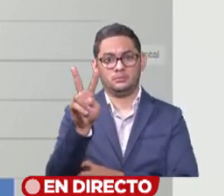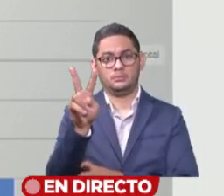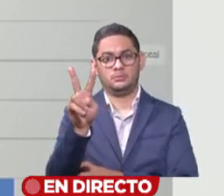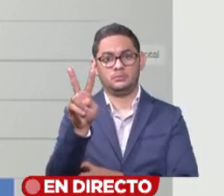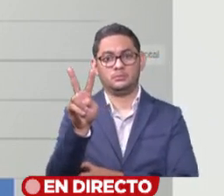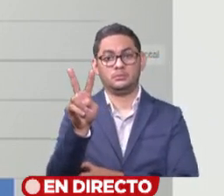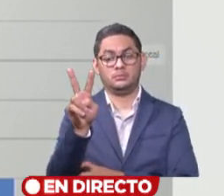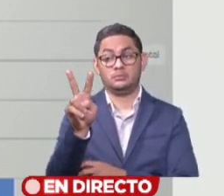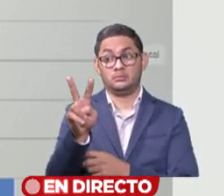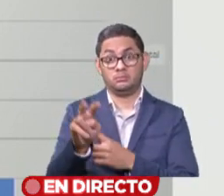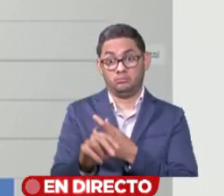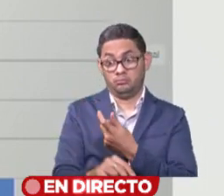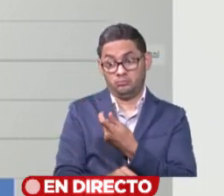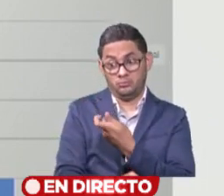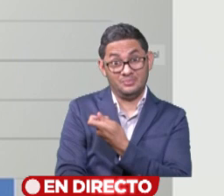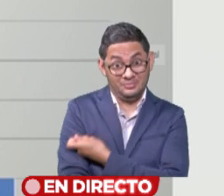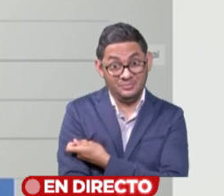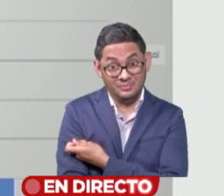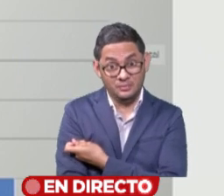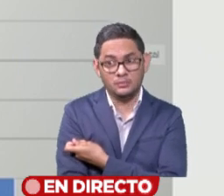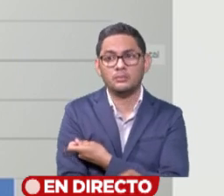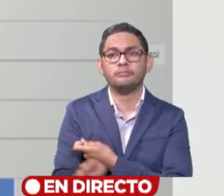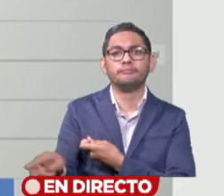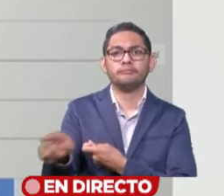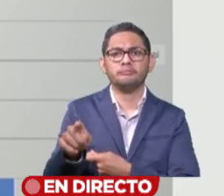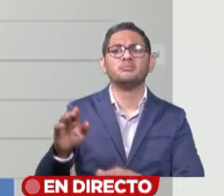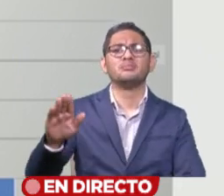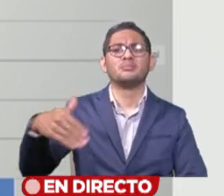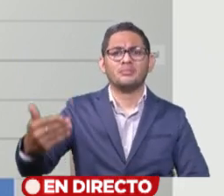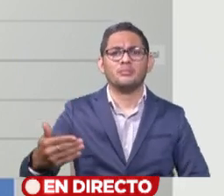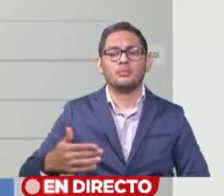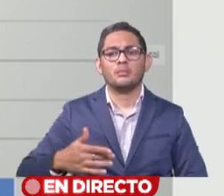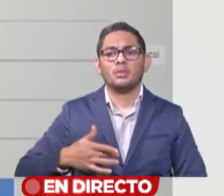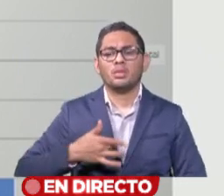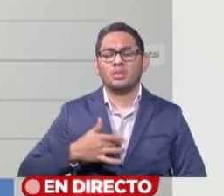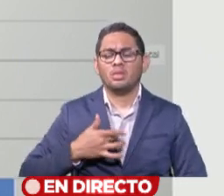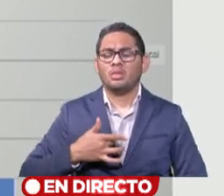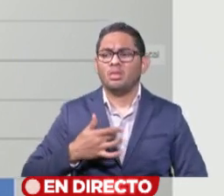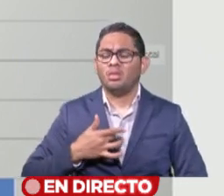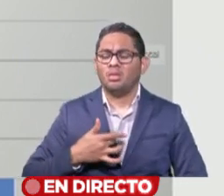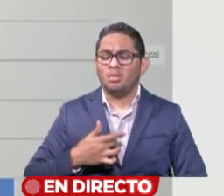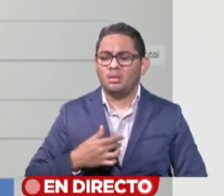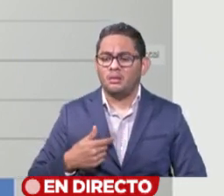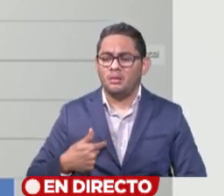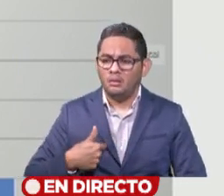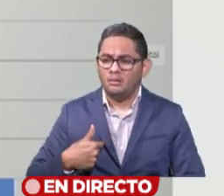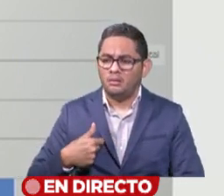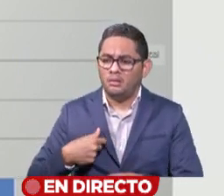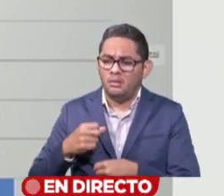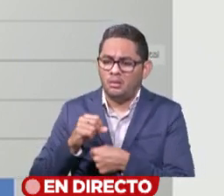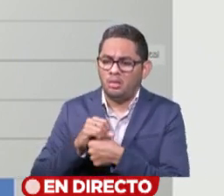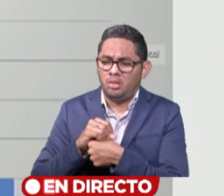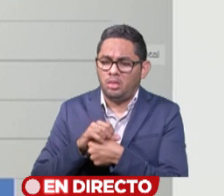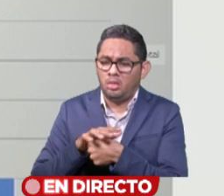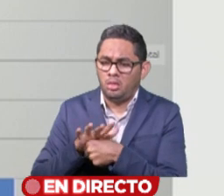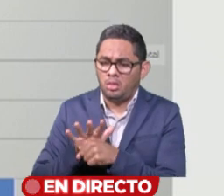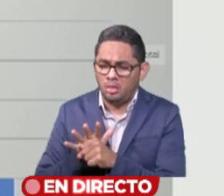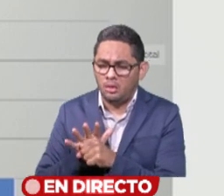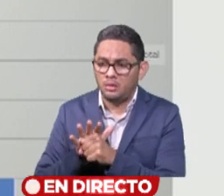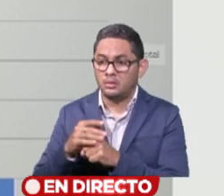personas vacunadas que desarrollaron síntomas de COVID-19 y que se hicieron una